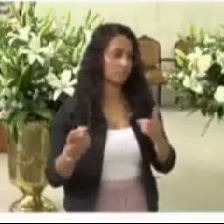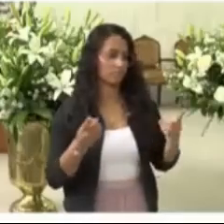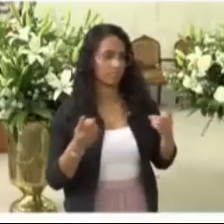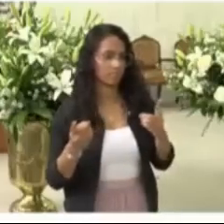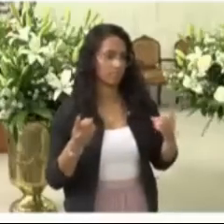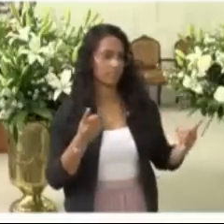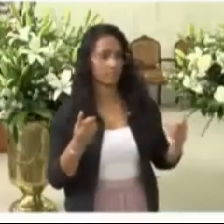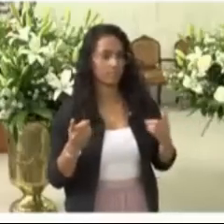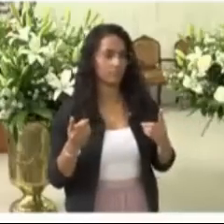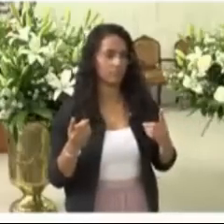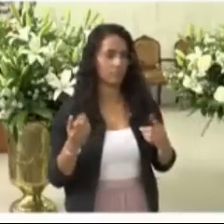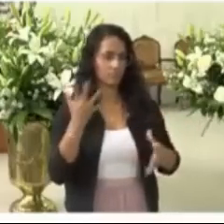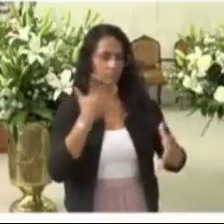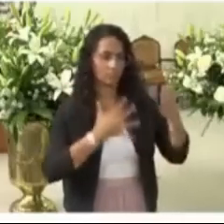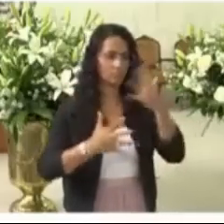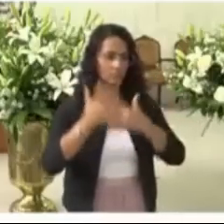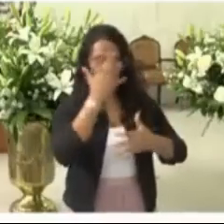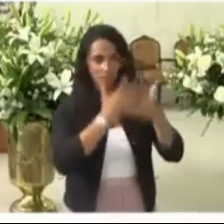como estos casos,